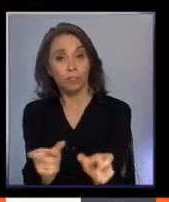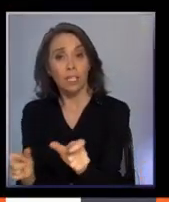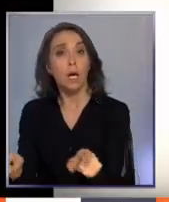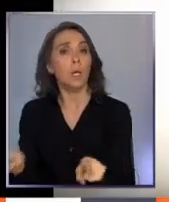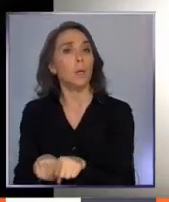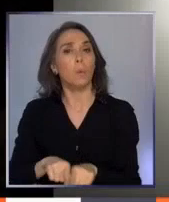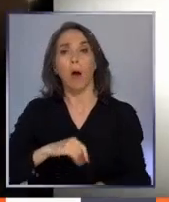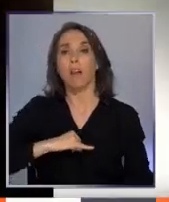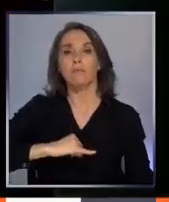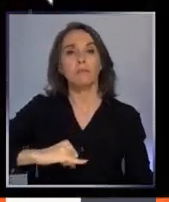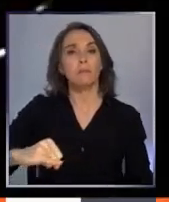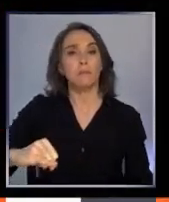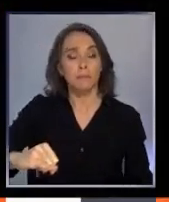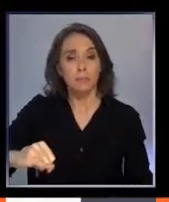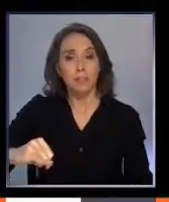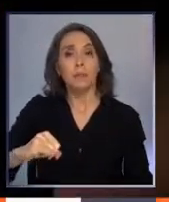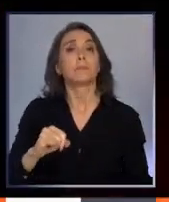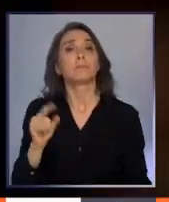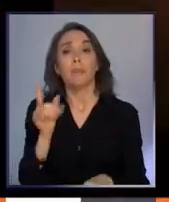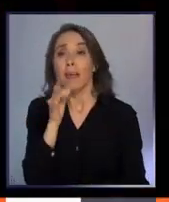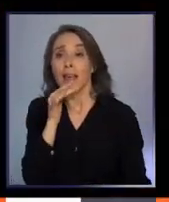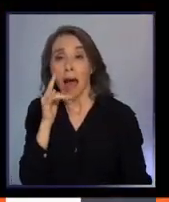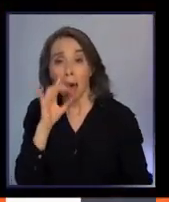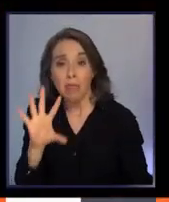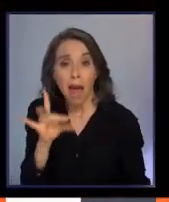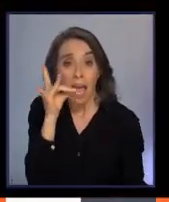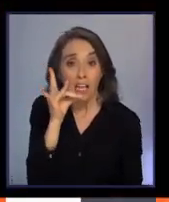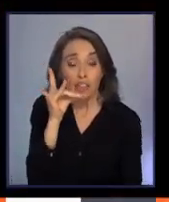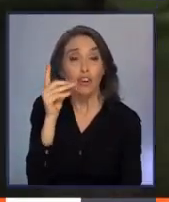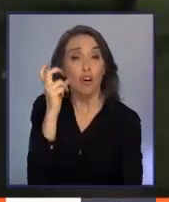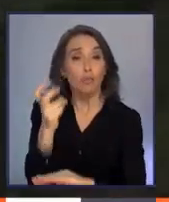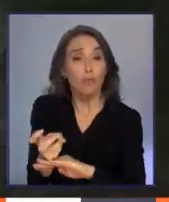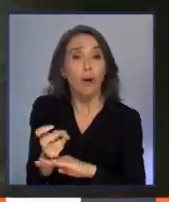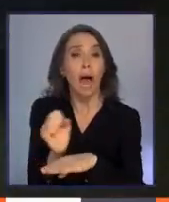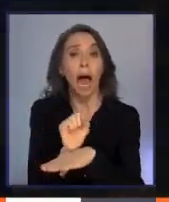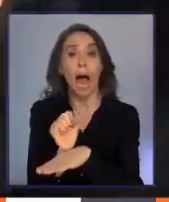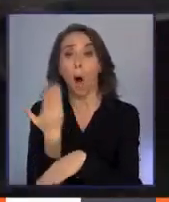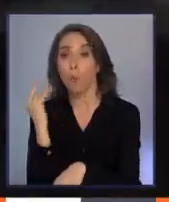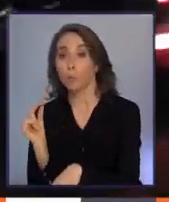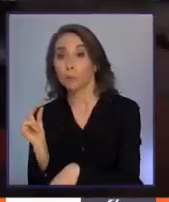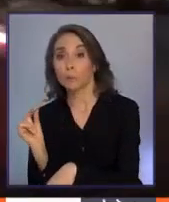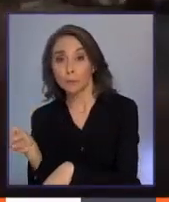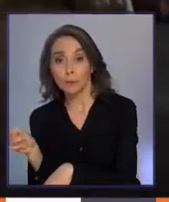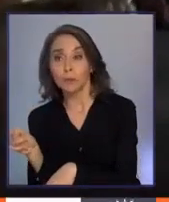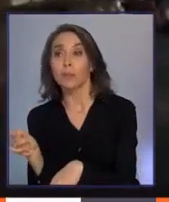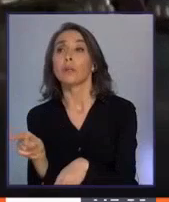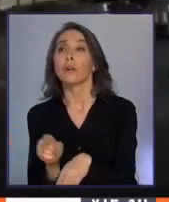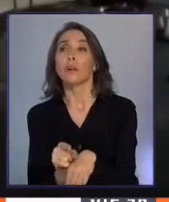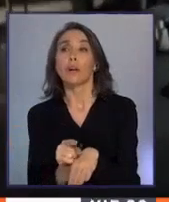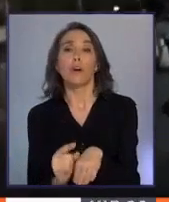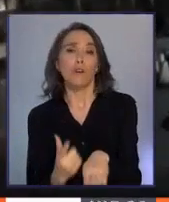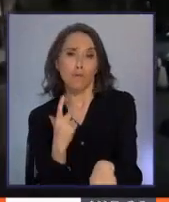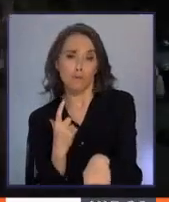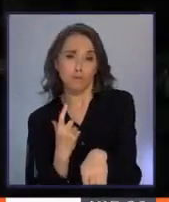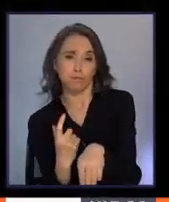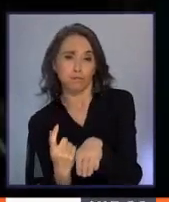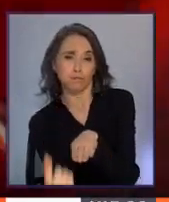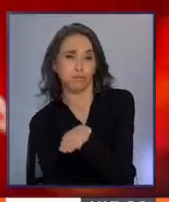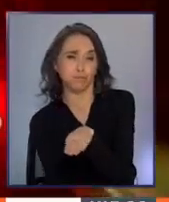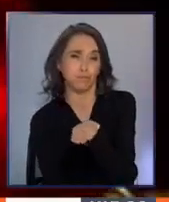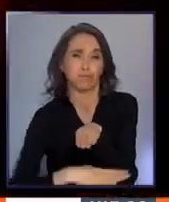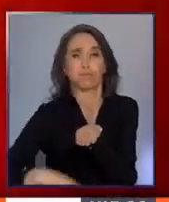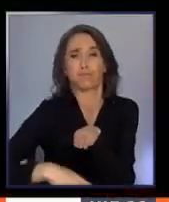desarrollando. Lo que no se había encontrado eran autos recién robados, quemando forro y picando a toda velocidad.